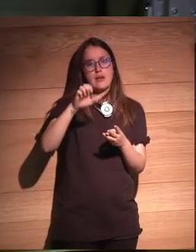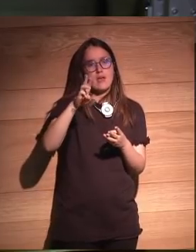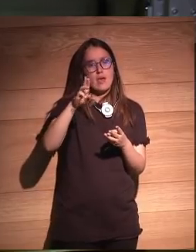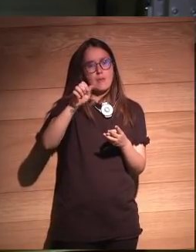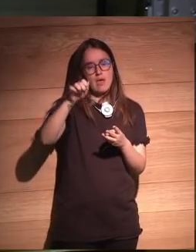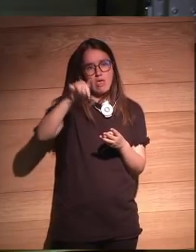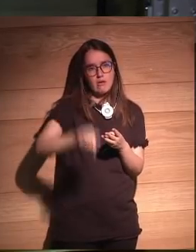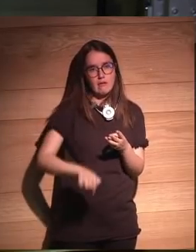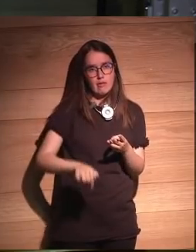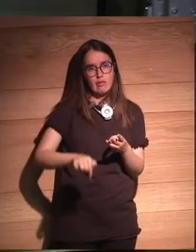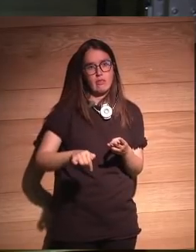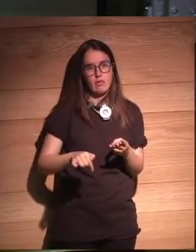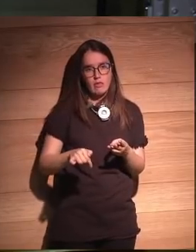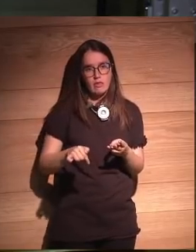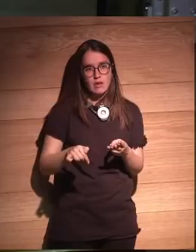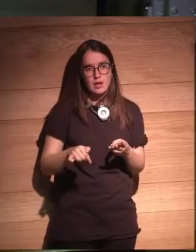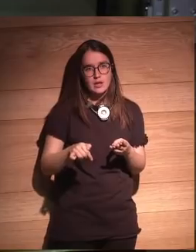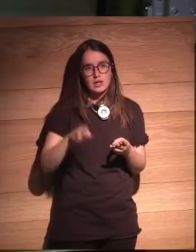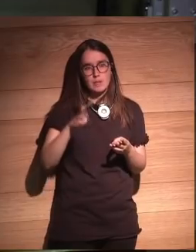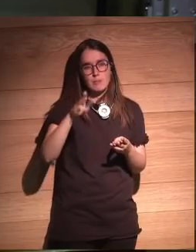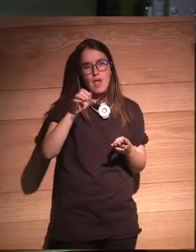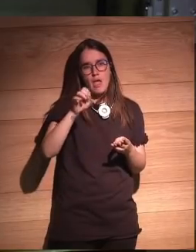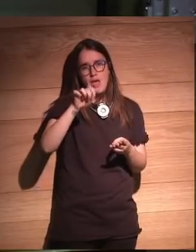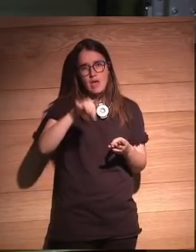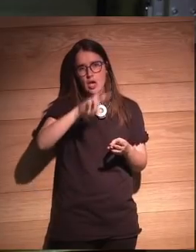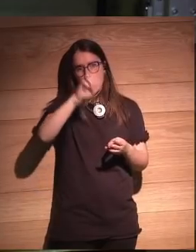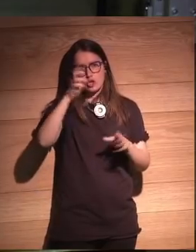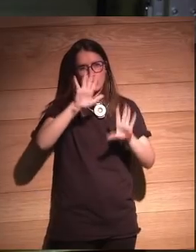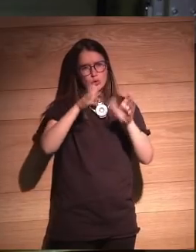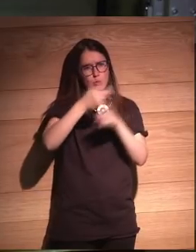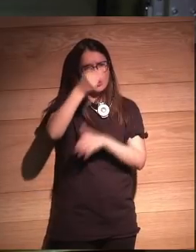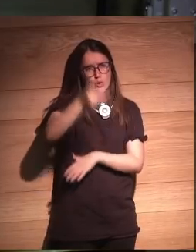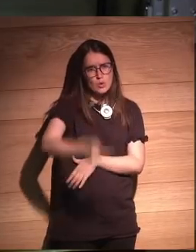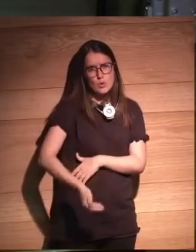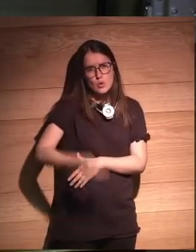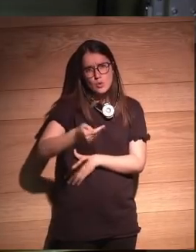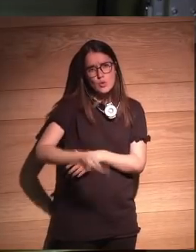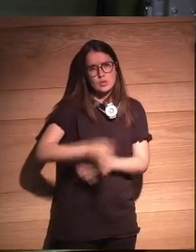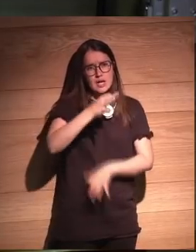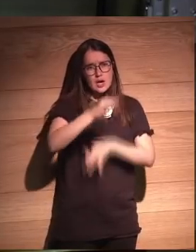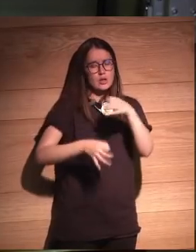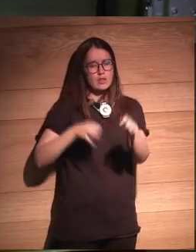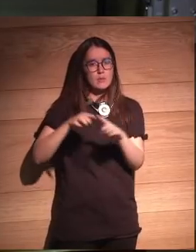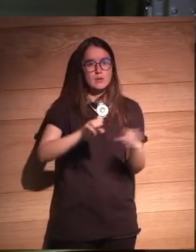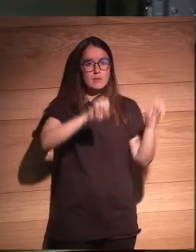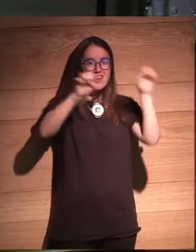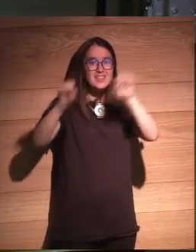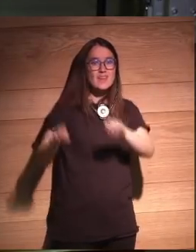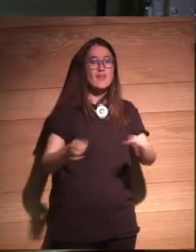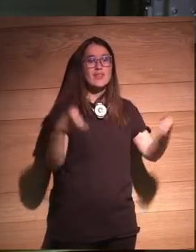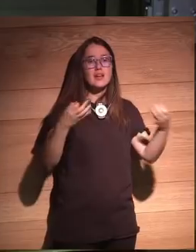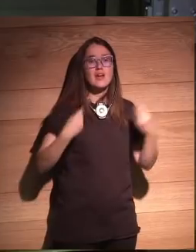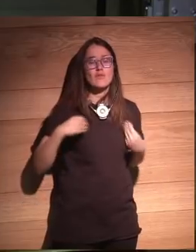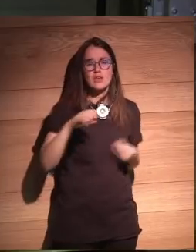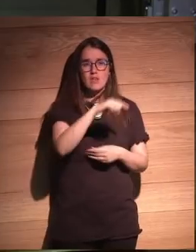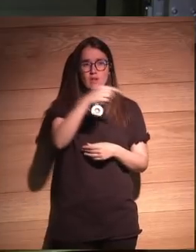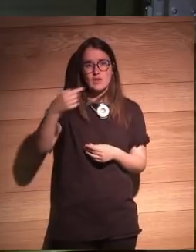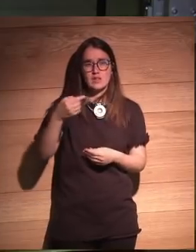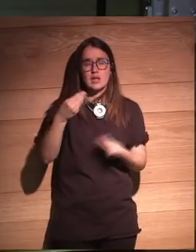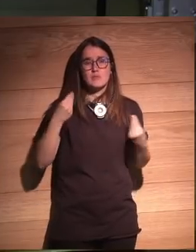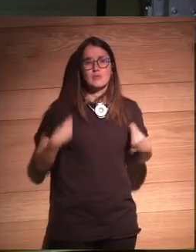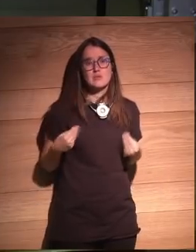aquí, y el PA aquí, y algunos otros grupos muy importantes que se han organizado para defender la vivienda y que están intentando defender la vivienda